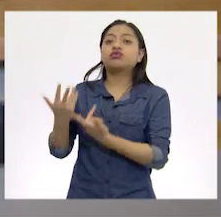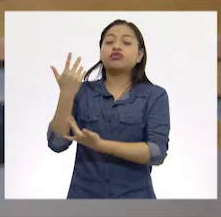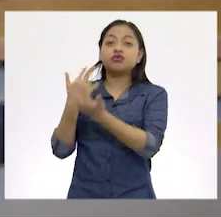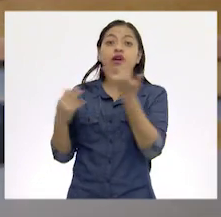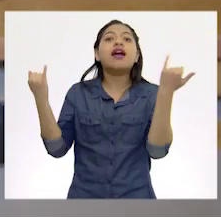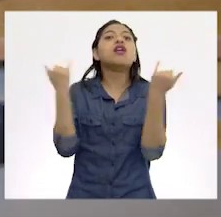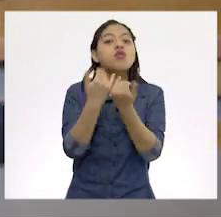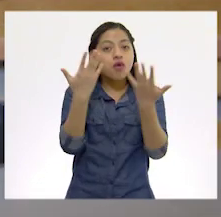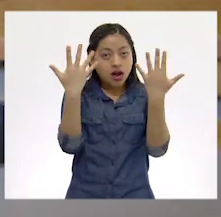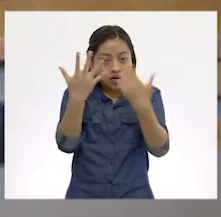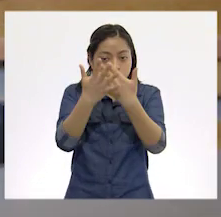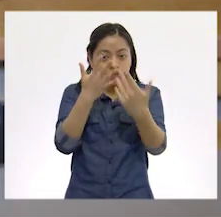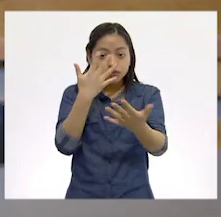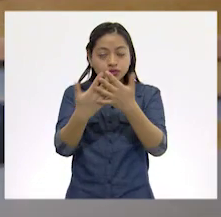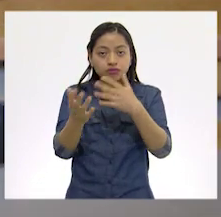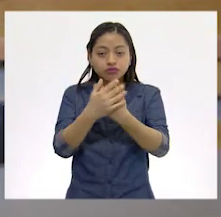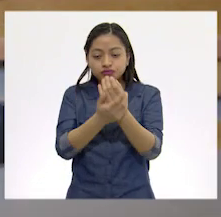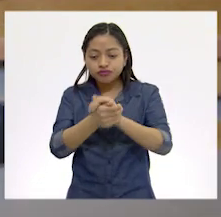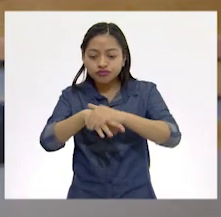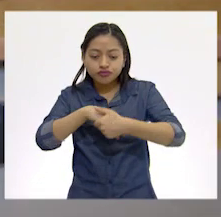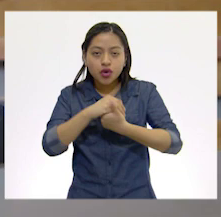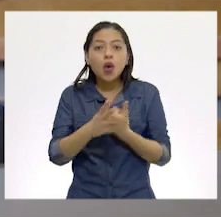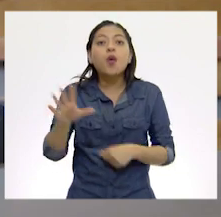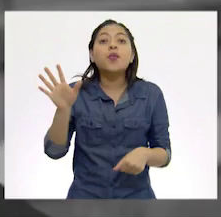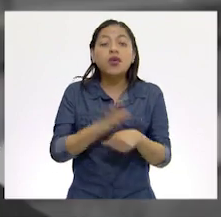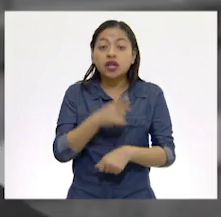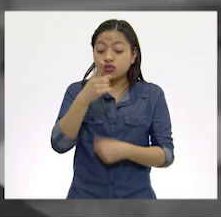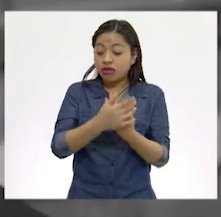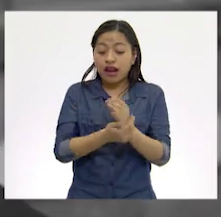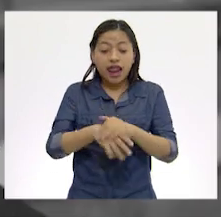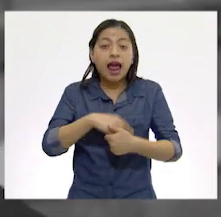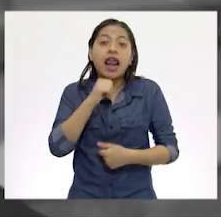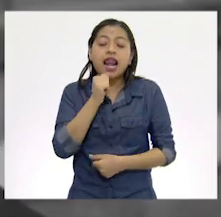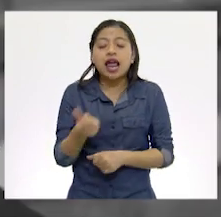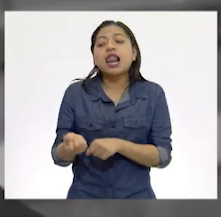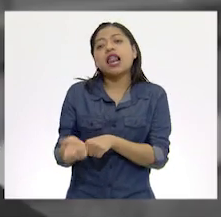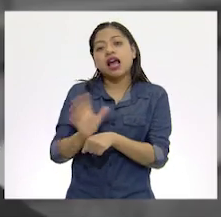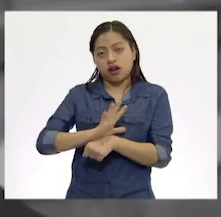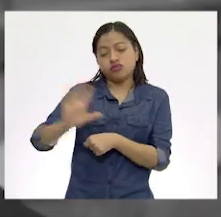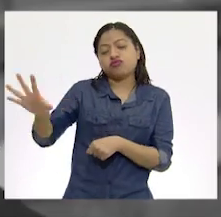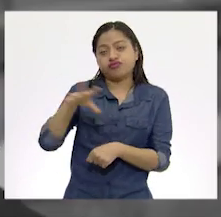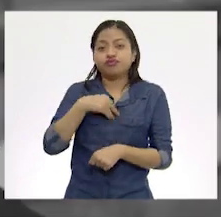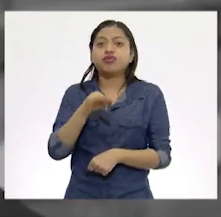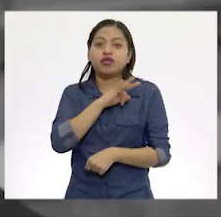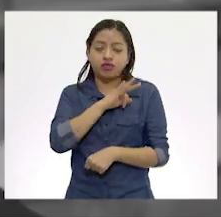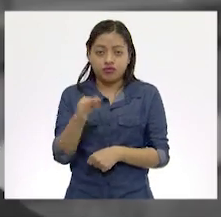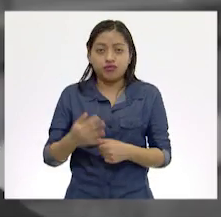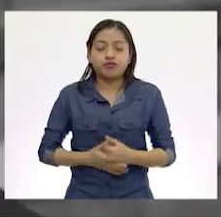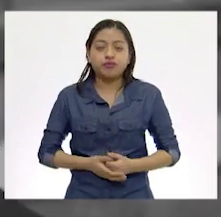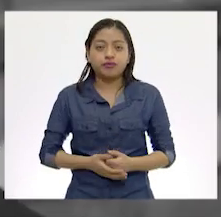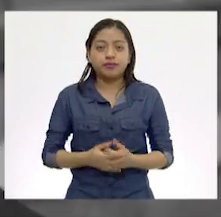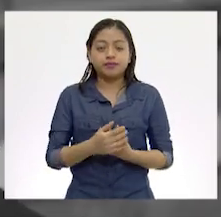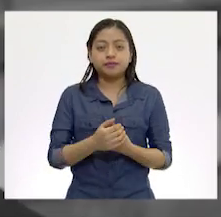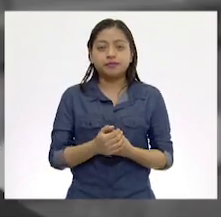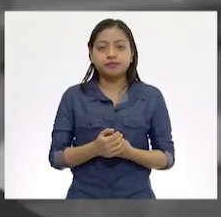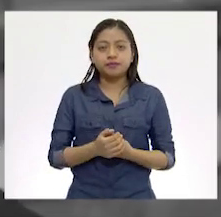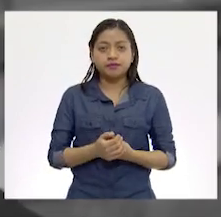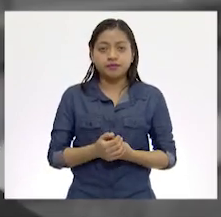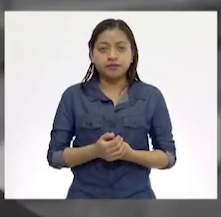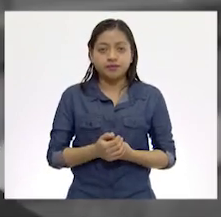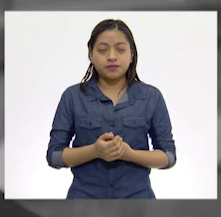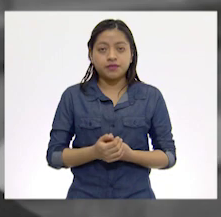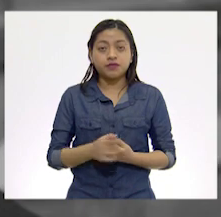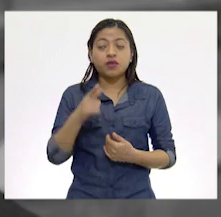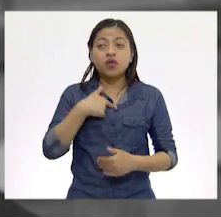manos, porque ahí está el coronavirus. Y no podemos ir a todas las casas, porque está